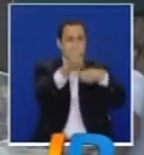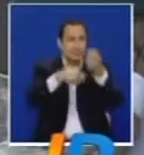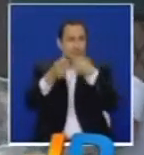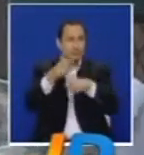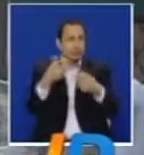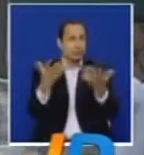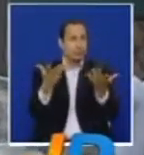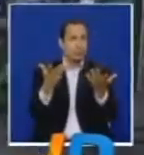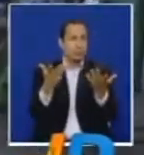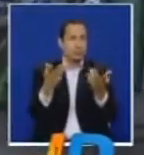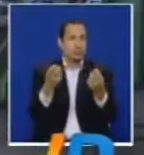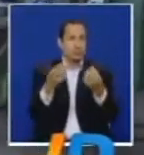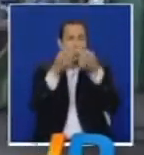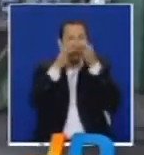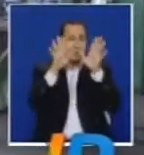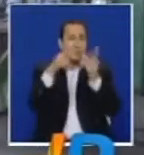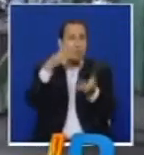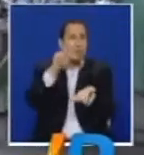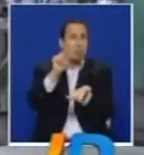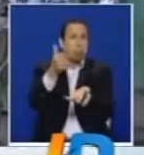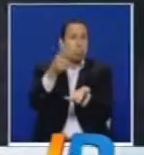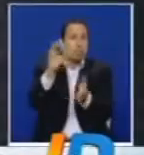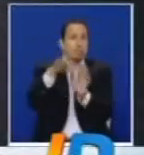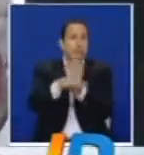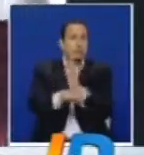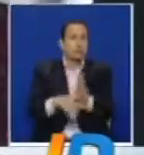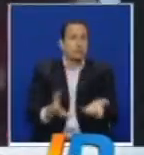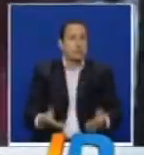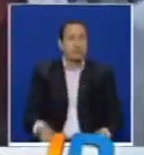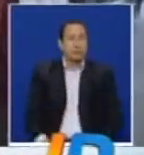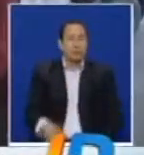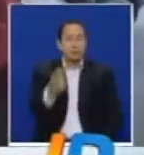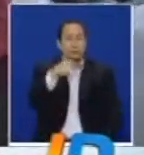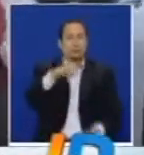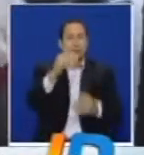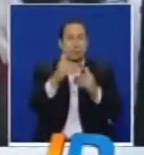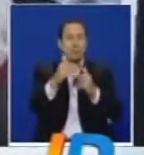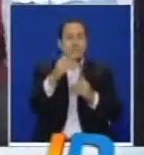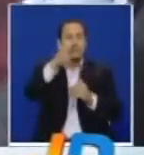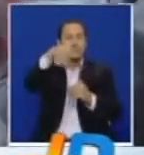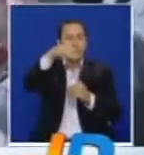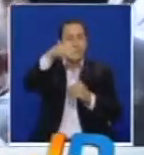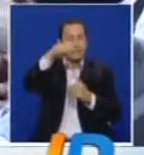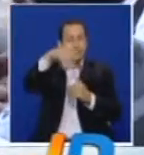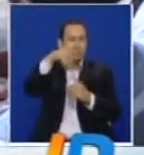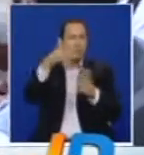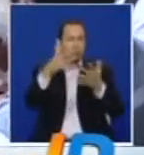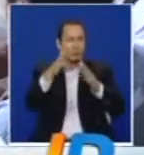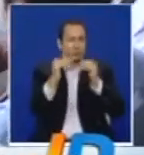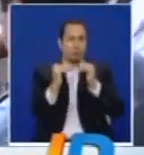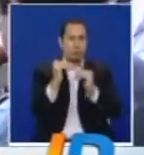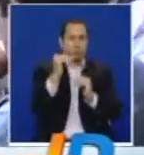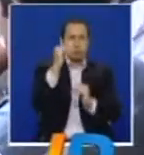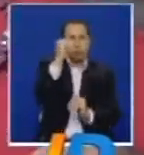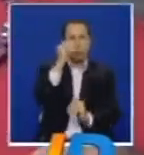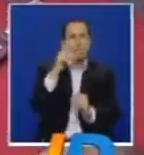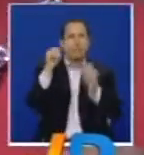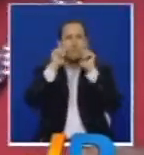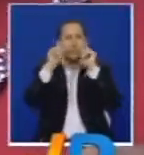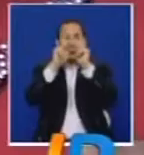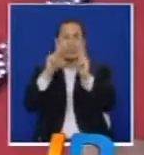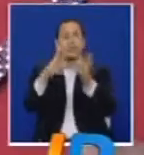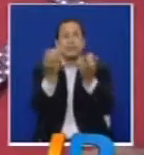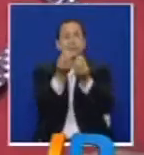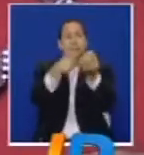esto no alcanza para nada. Se espera que para el día jueves se empiece a normalizar el ingreso y la oferta de productos. Mientras tanto, los braceros tratan de pasar